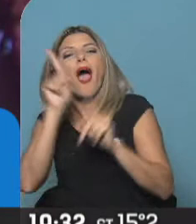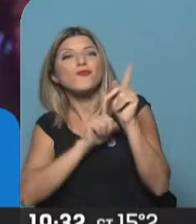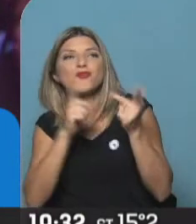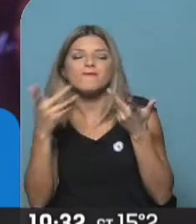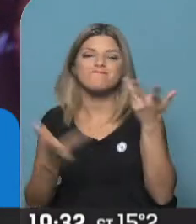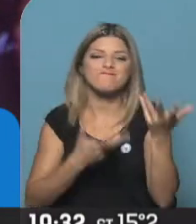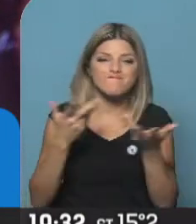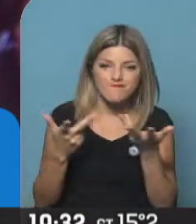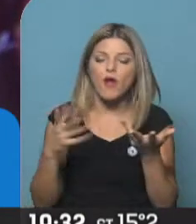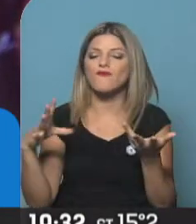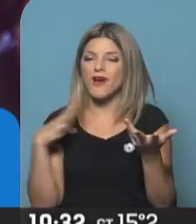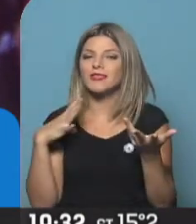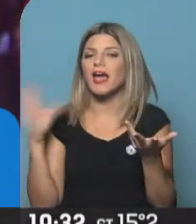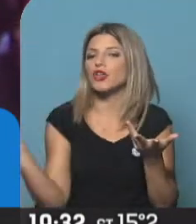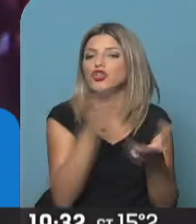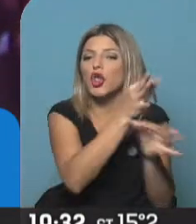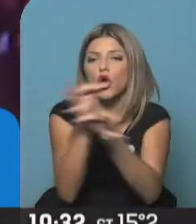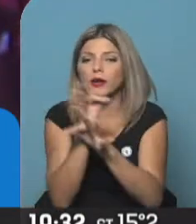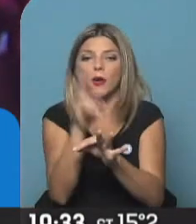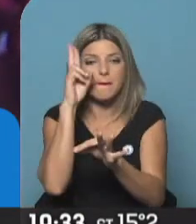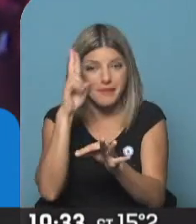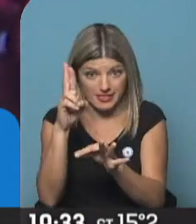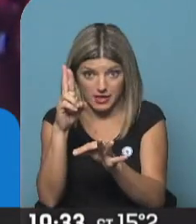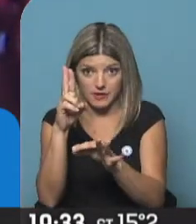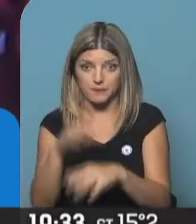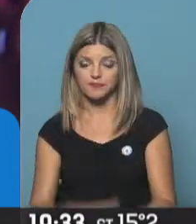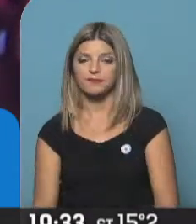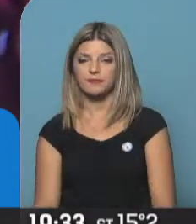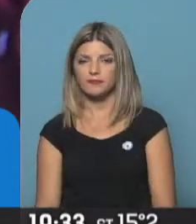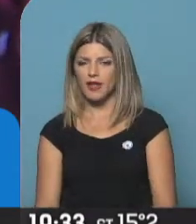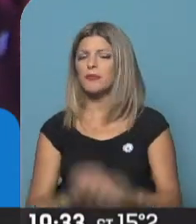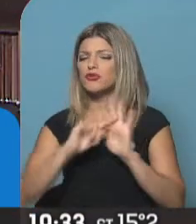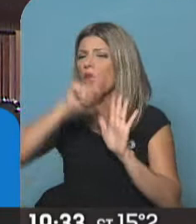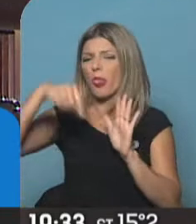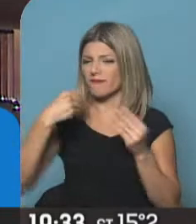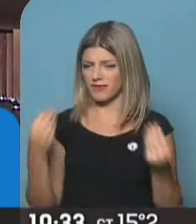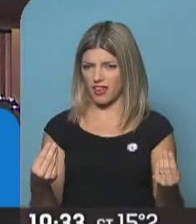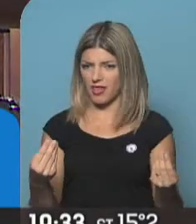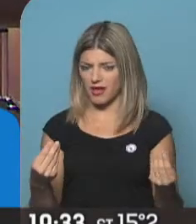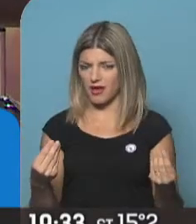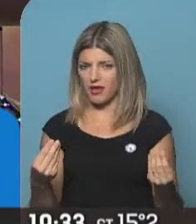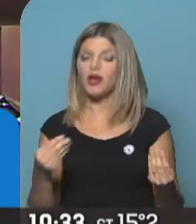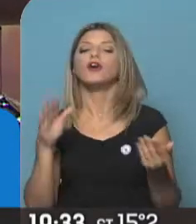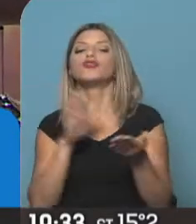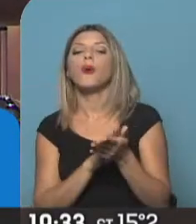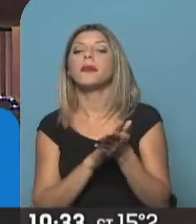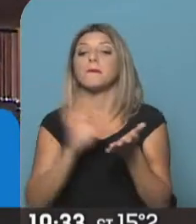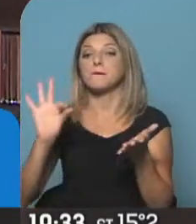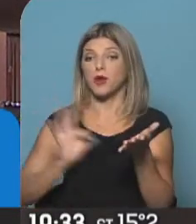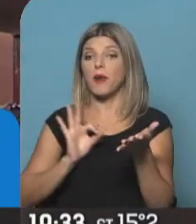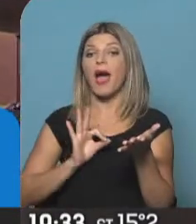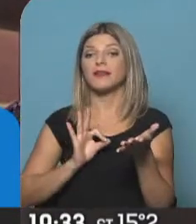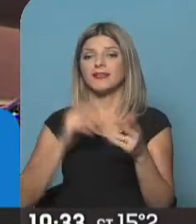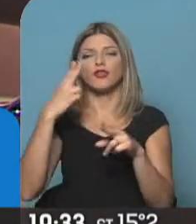su aplicación y esto surge de la de los resultados de lo que los chicos han respondido al operativo o aprender si